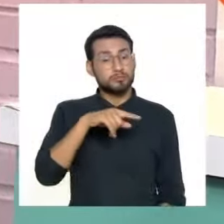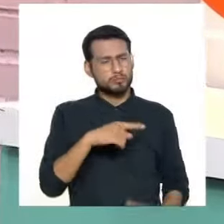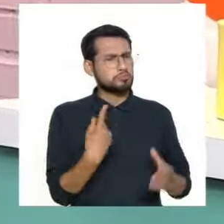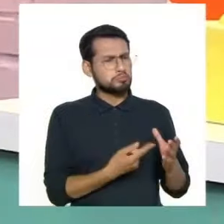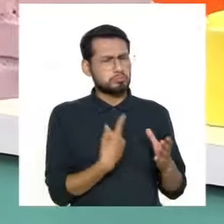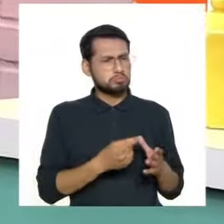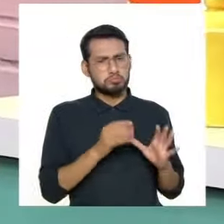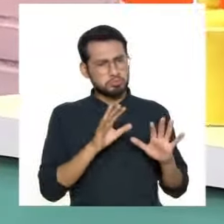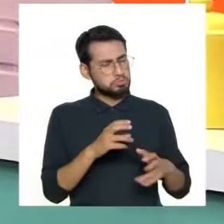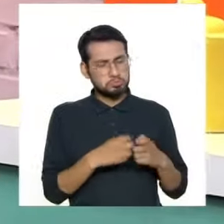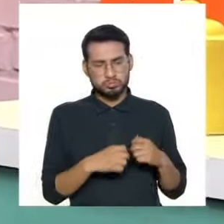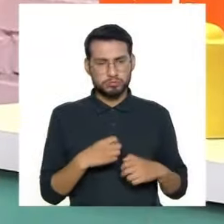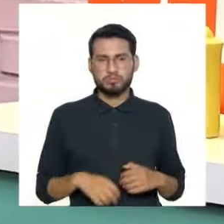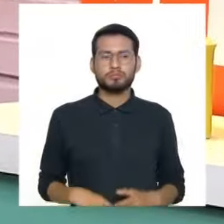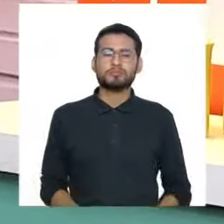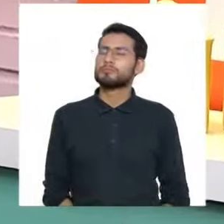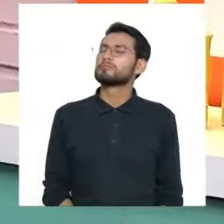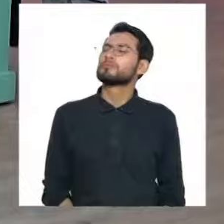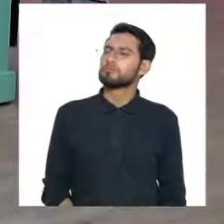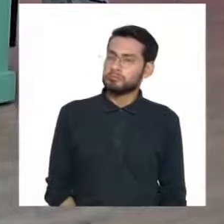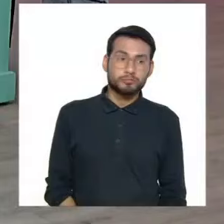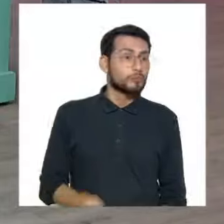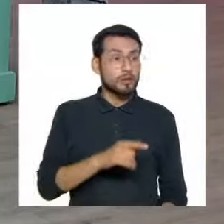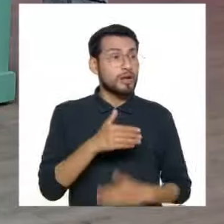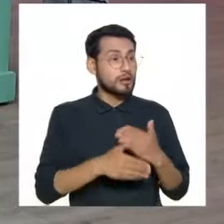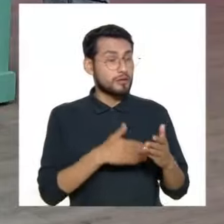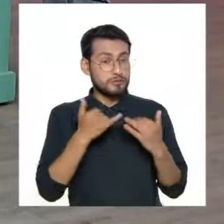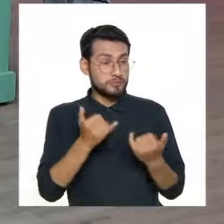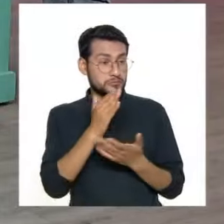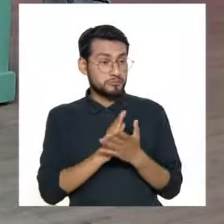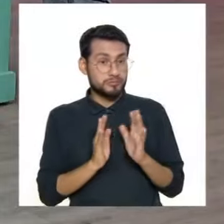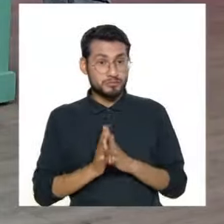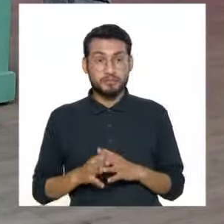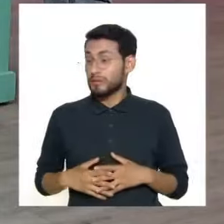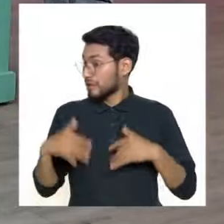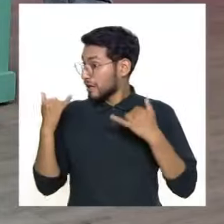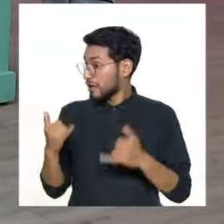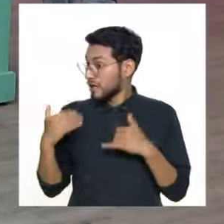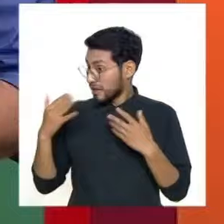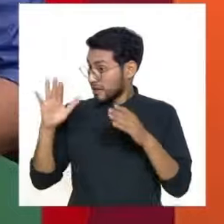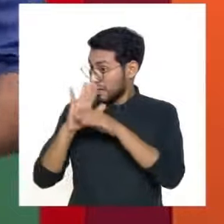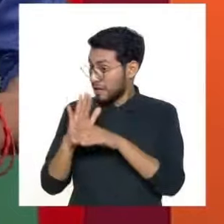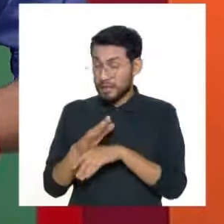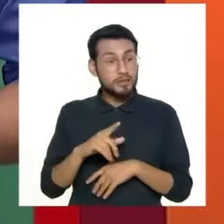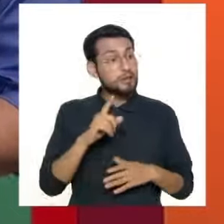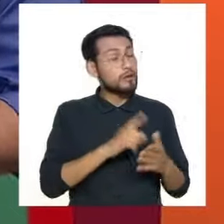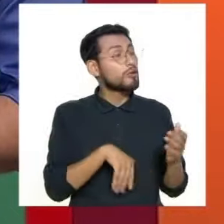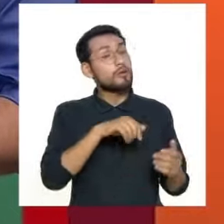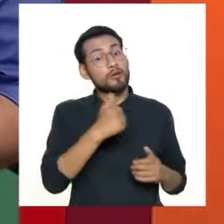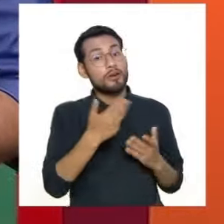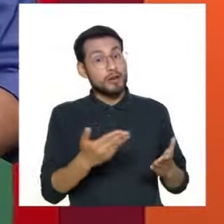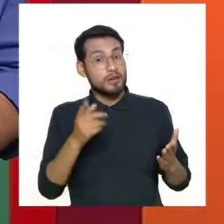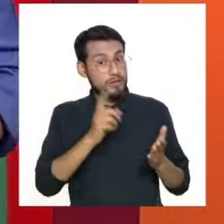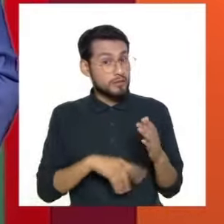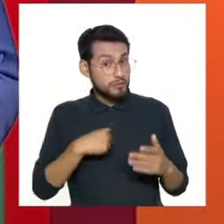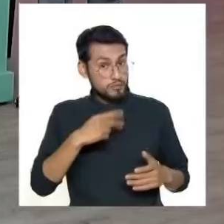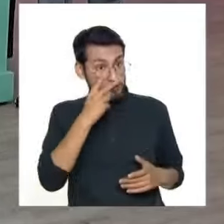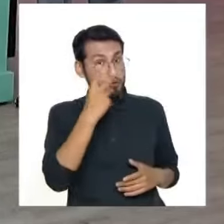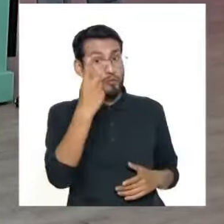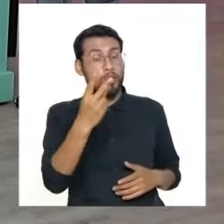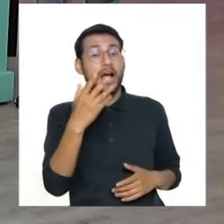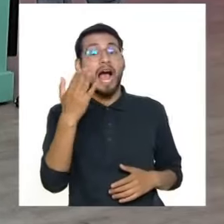licuar no así que claro no se va a sentir Bueno ese es todo El Avance en este bloque Así que y con eso ya tenemos la receta otra cosita que he hecho estoy sancochado